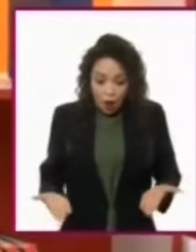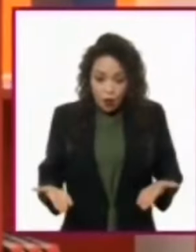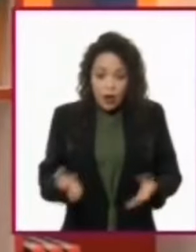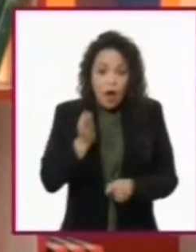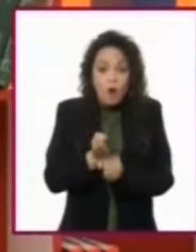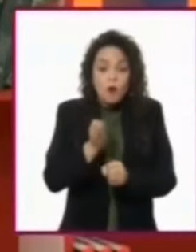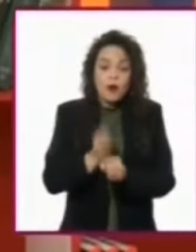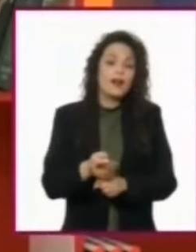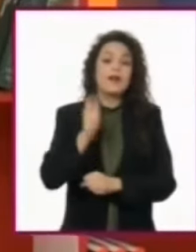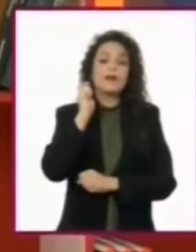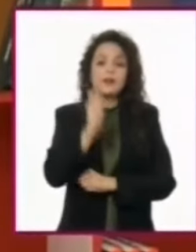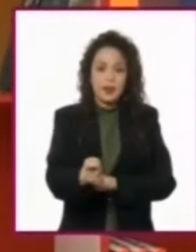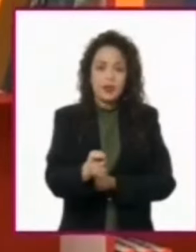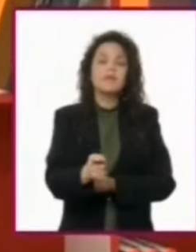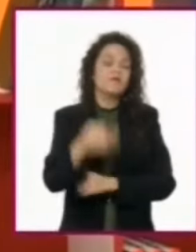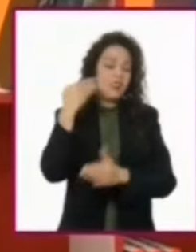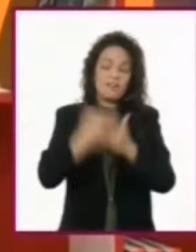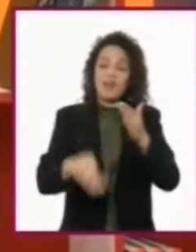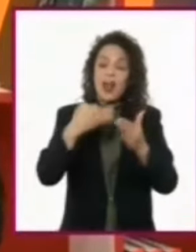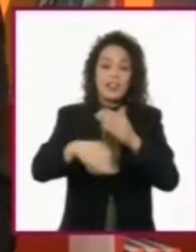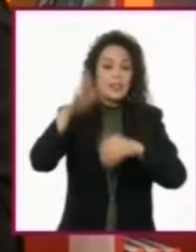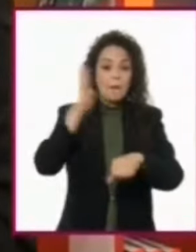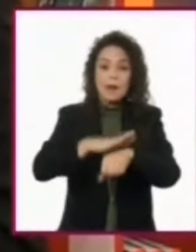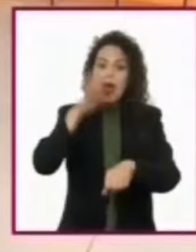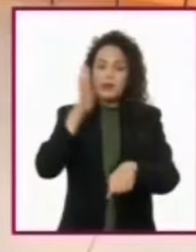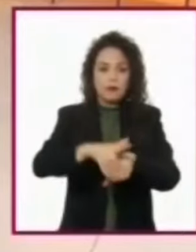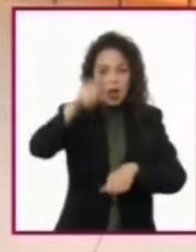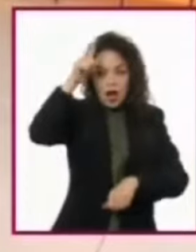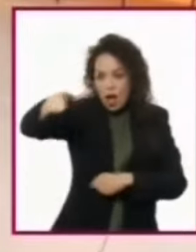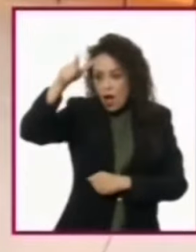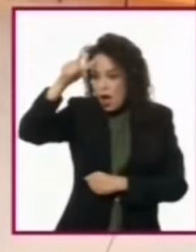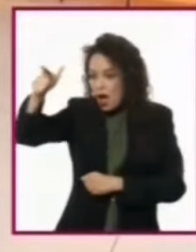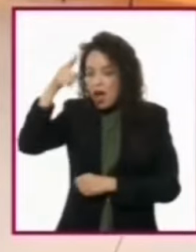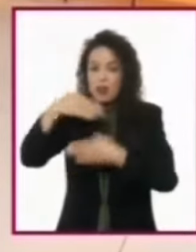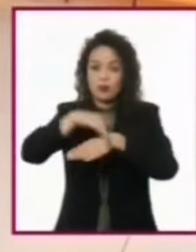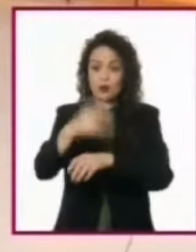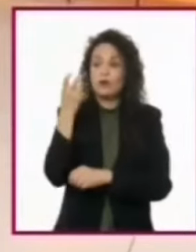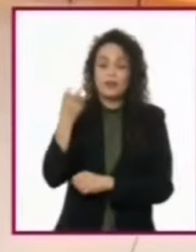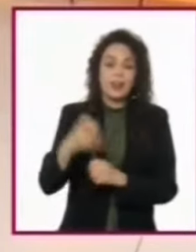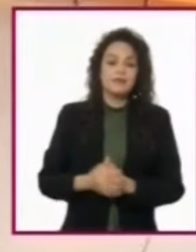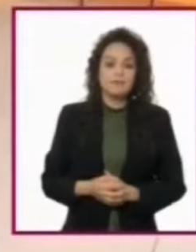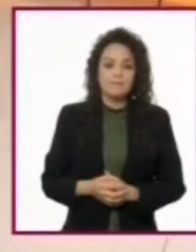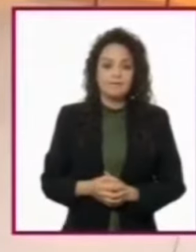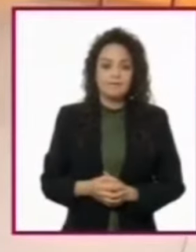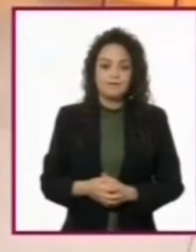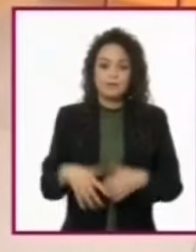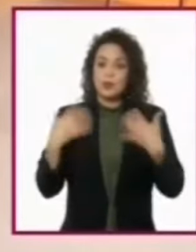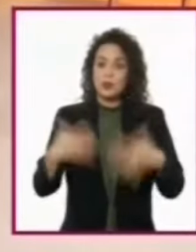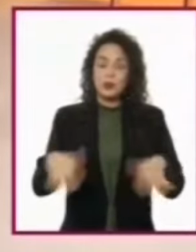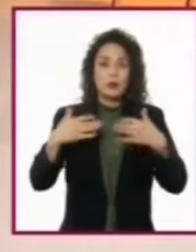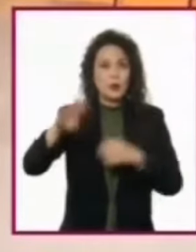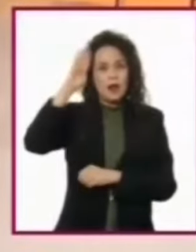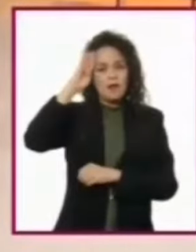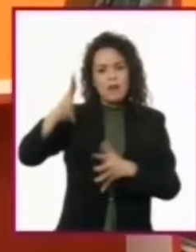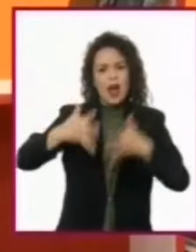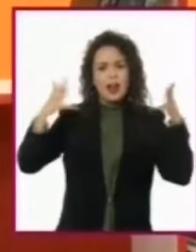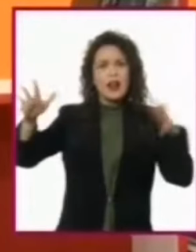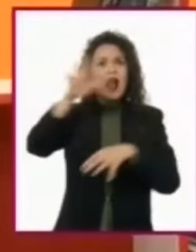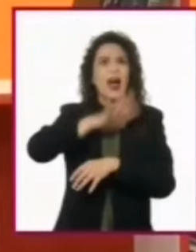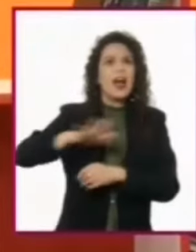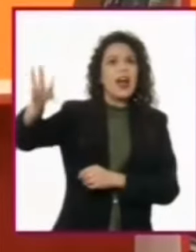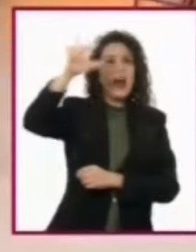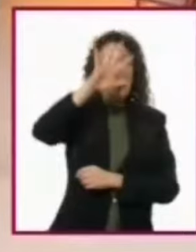que hay mucho que descubrir acerca de ellas. Vaya, el universo es tan grande que quizá nunca lo lleguemos a